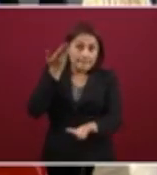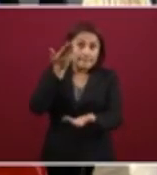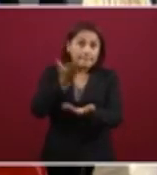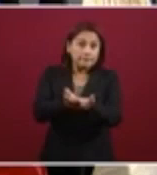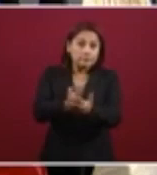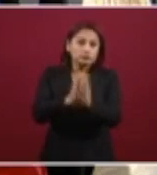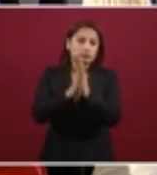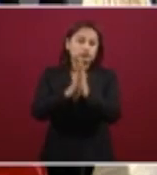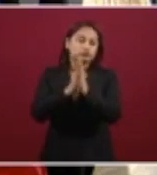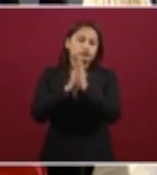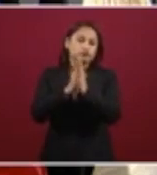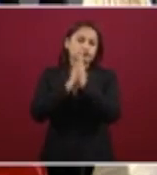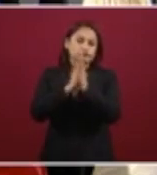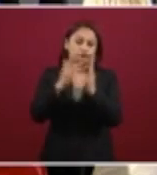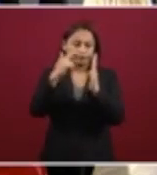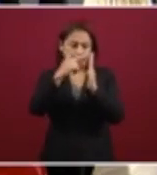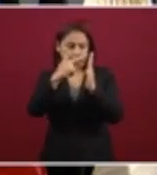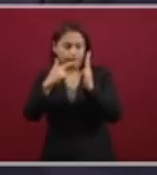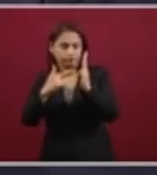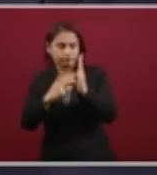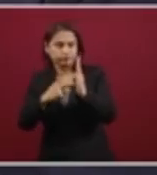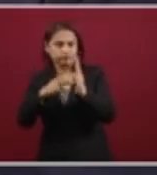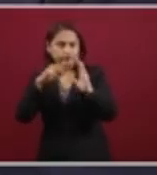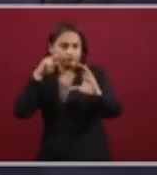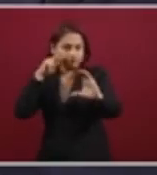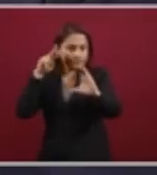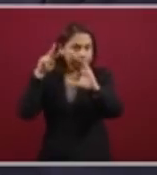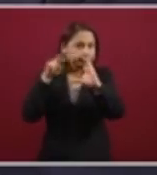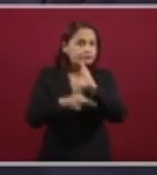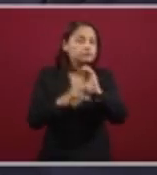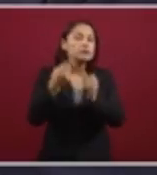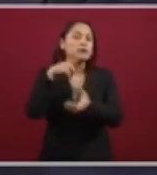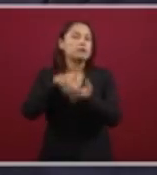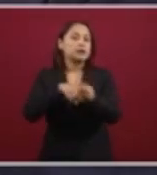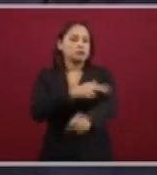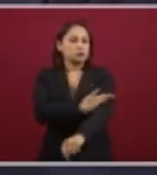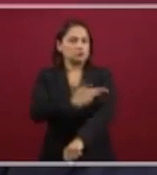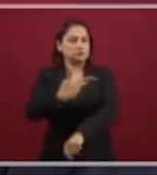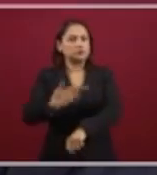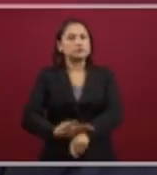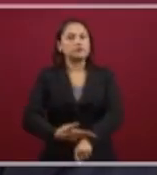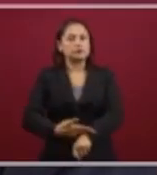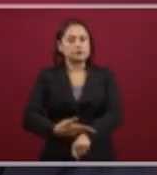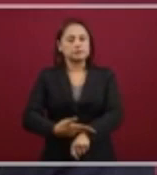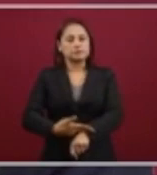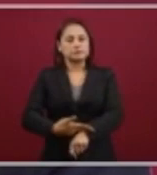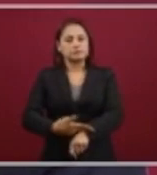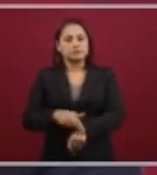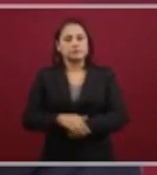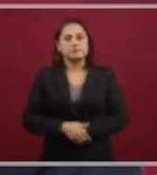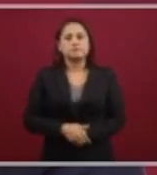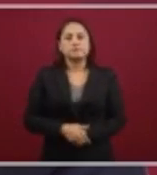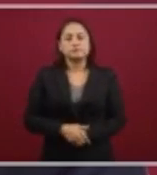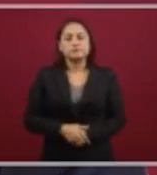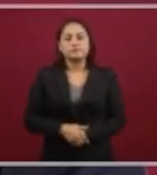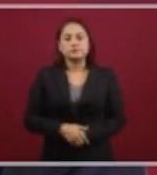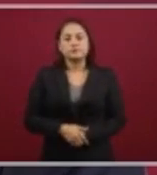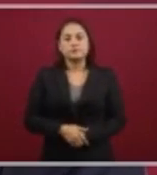transparencia y de honestidad en las universidades, que no haya